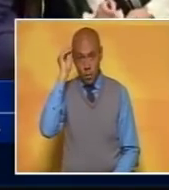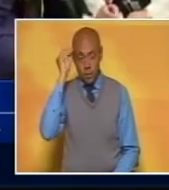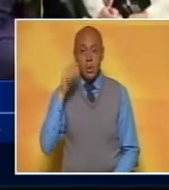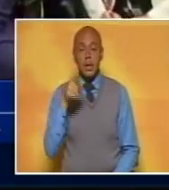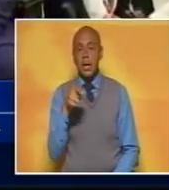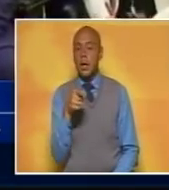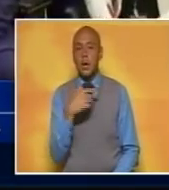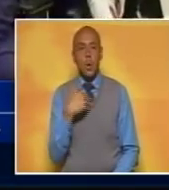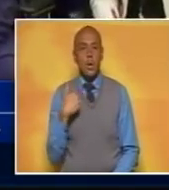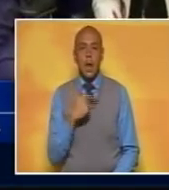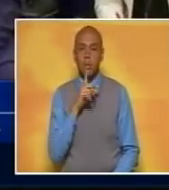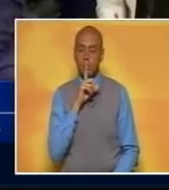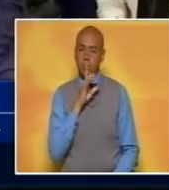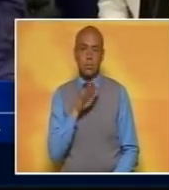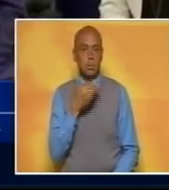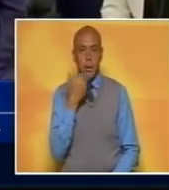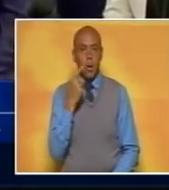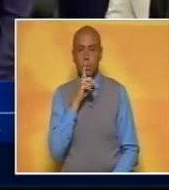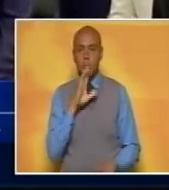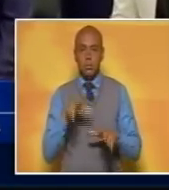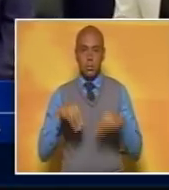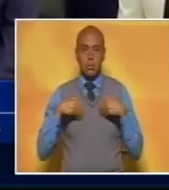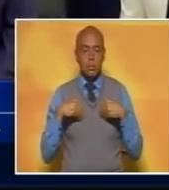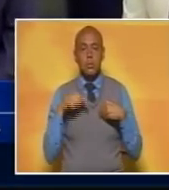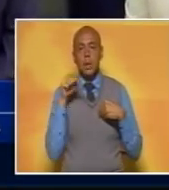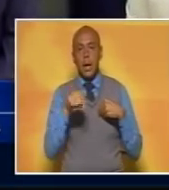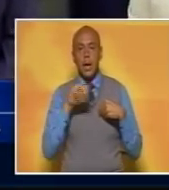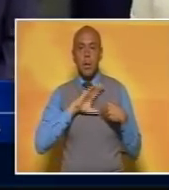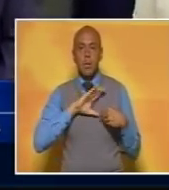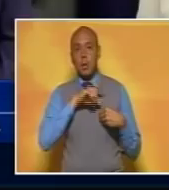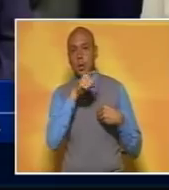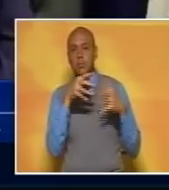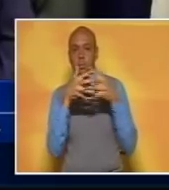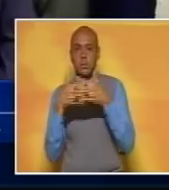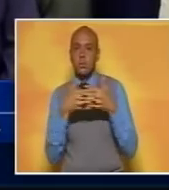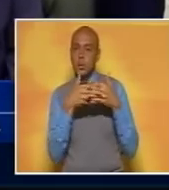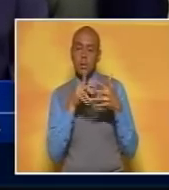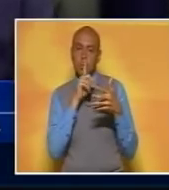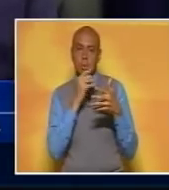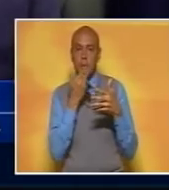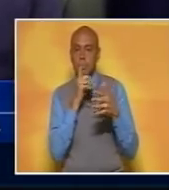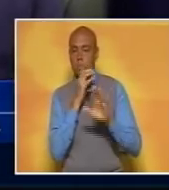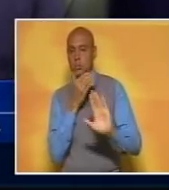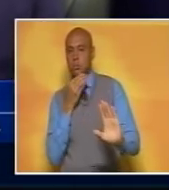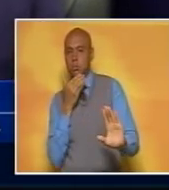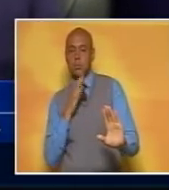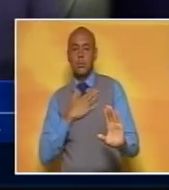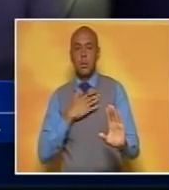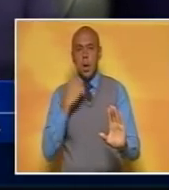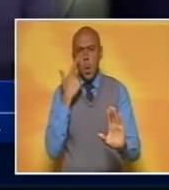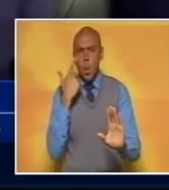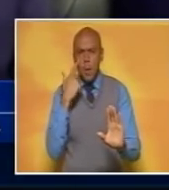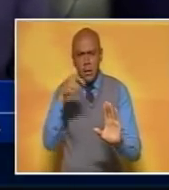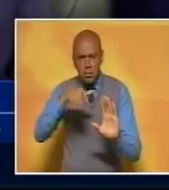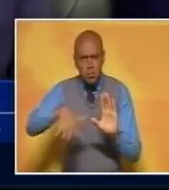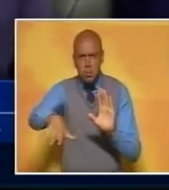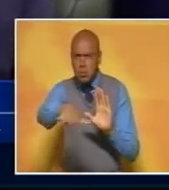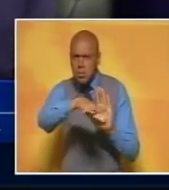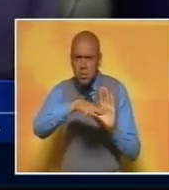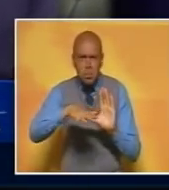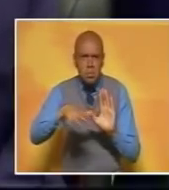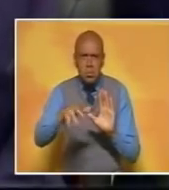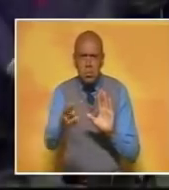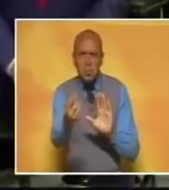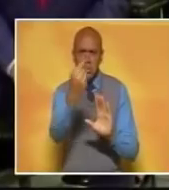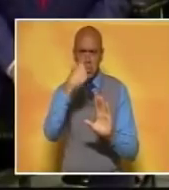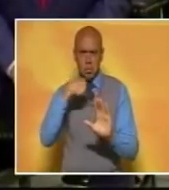quiere comentar lo que ocurre en la política interna del país norteamericano, al tiempo que señala que no ve ningún cambio de Estados Unidos hacia Ucrania